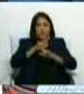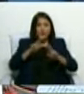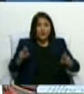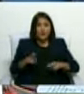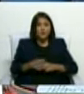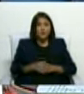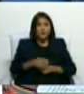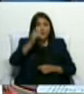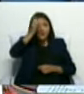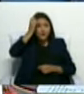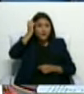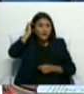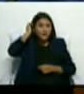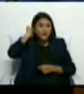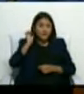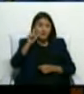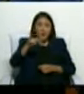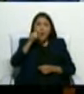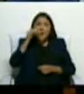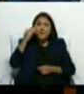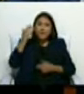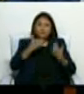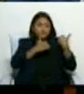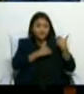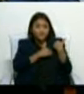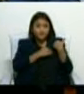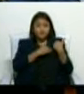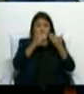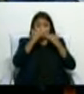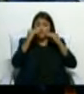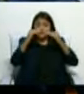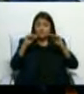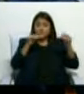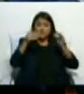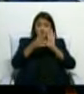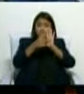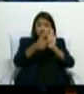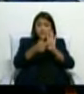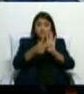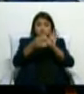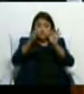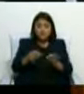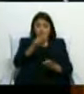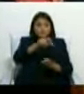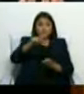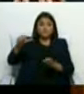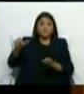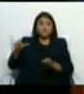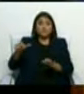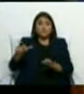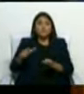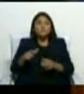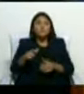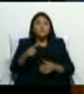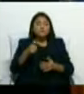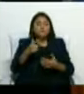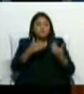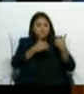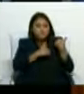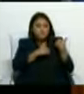Las funciones de tal órgano encargado de garantizar la máxima expresión del poder ciudadano, ahora estará bajo la tutela